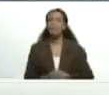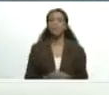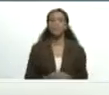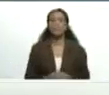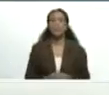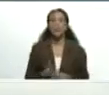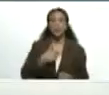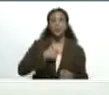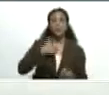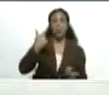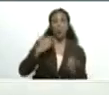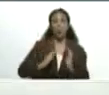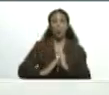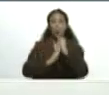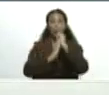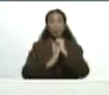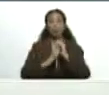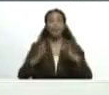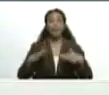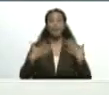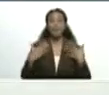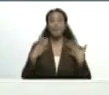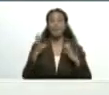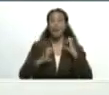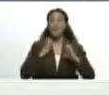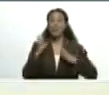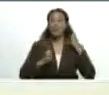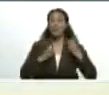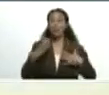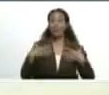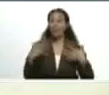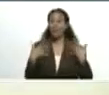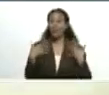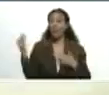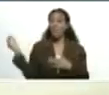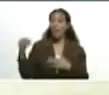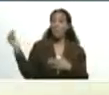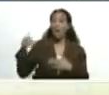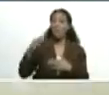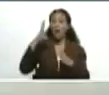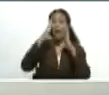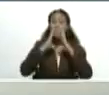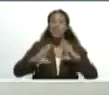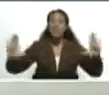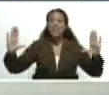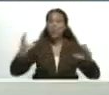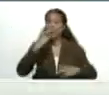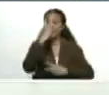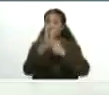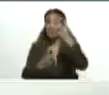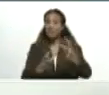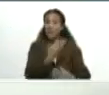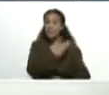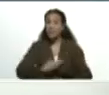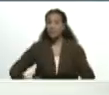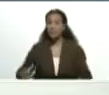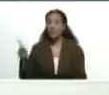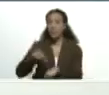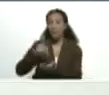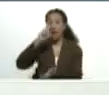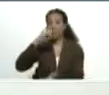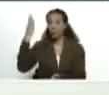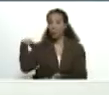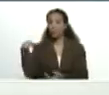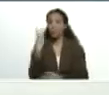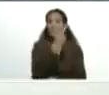Saludos, presidente. De verdad que estamos muy felices y contentos porque siguen llegando bendiciones a partir de la visita presidencial que usted hizo el